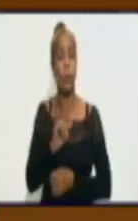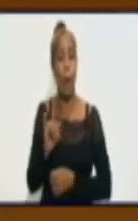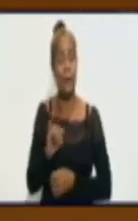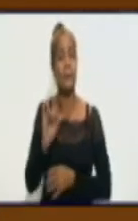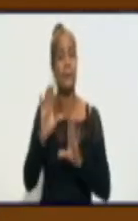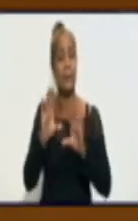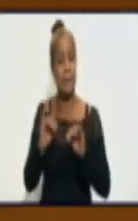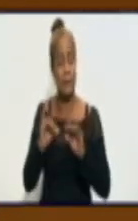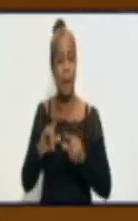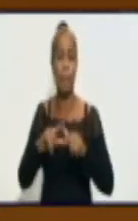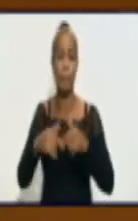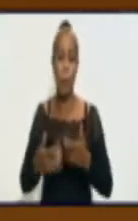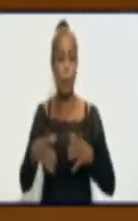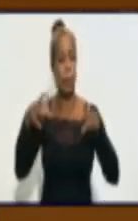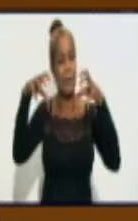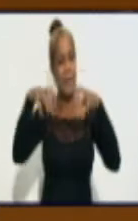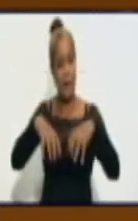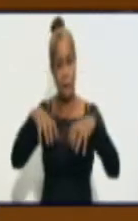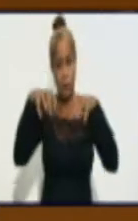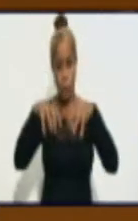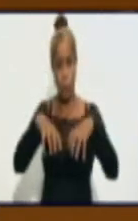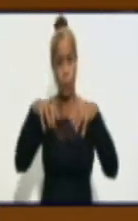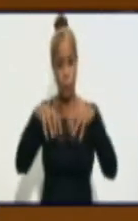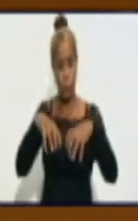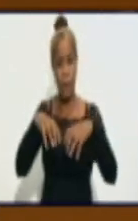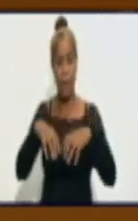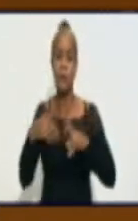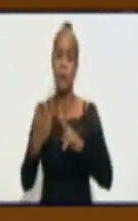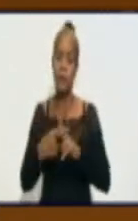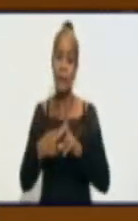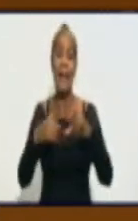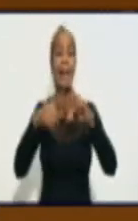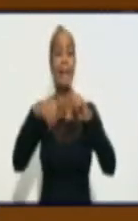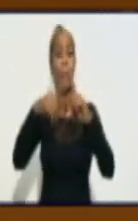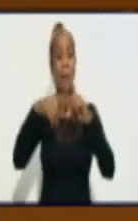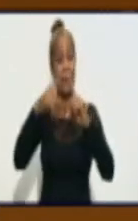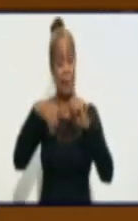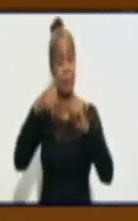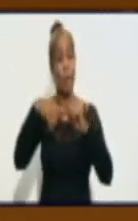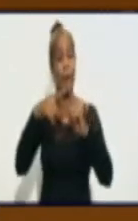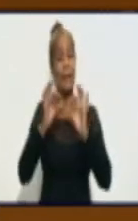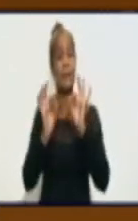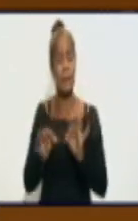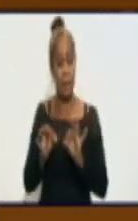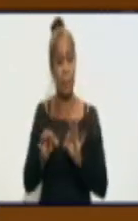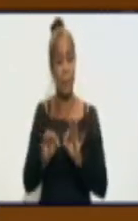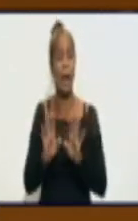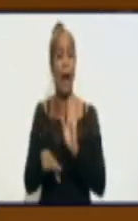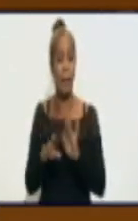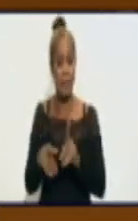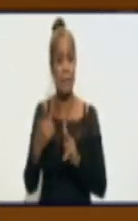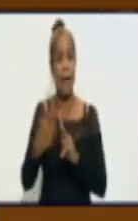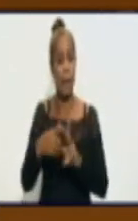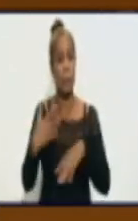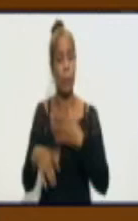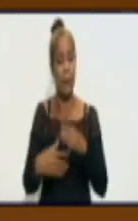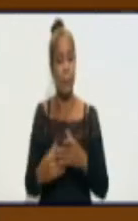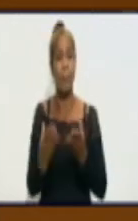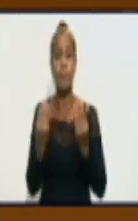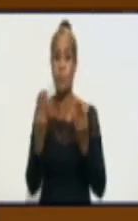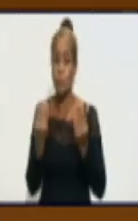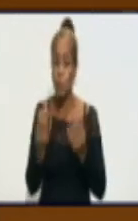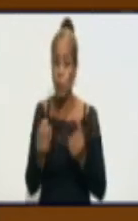por las lluvias y la temperatura también, que siempre influye como un catalizador en este sentido, la focalidad se ha